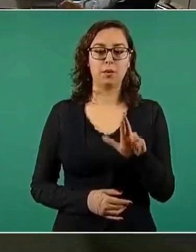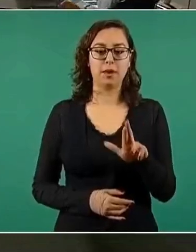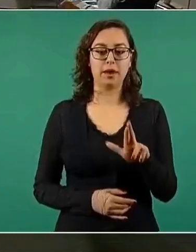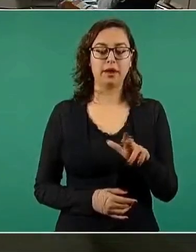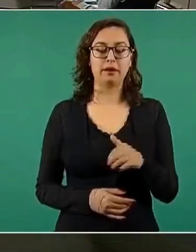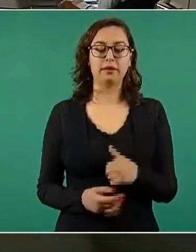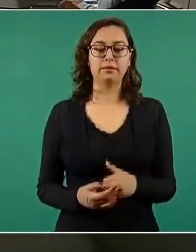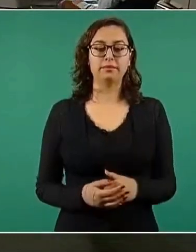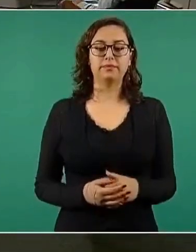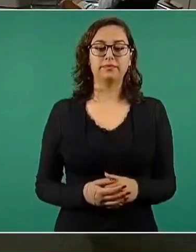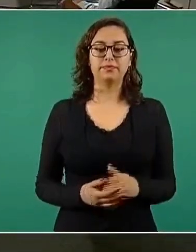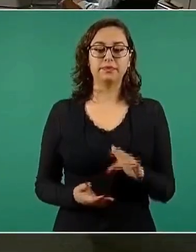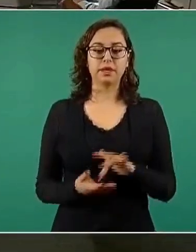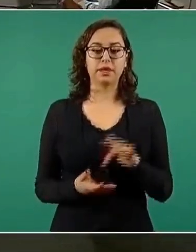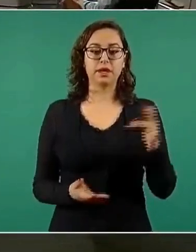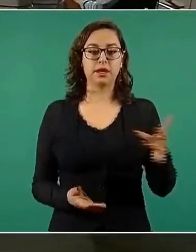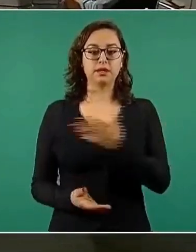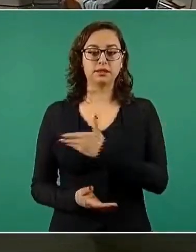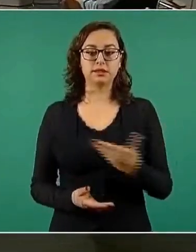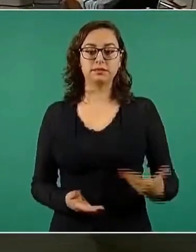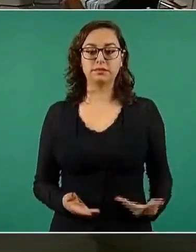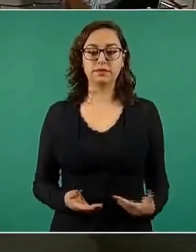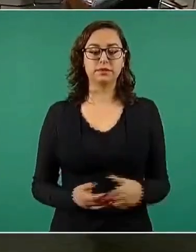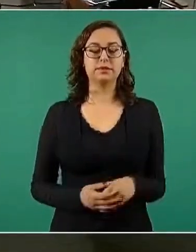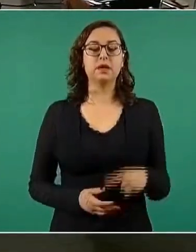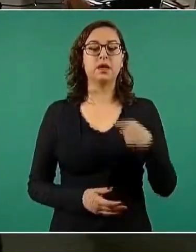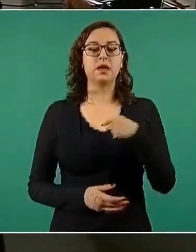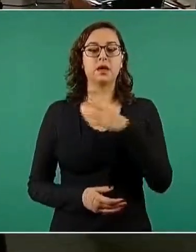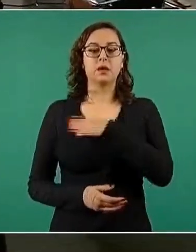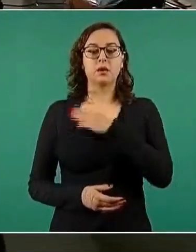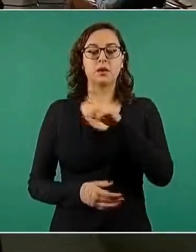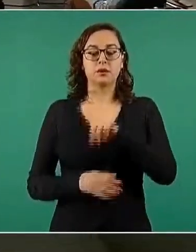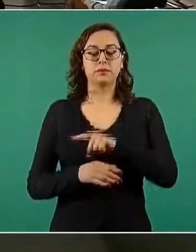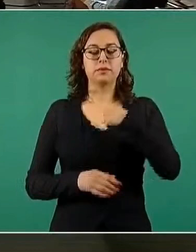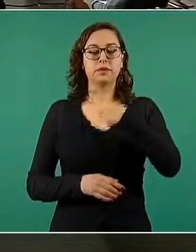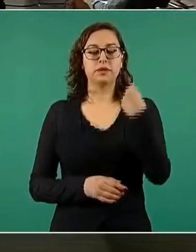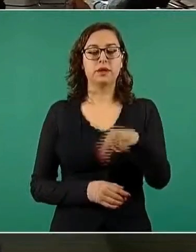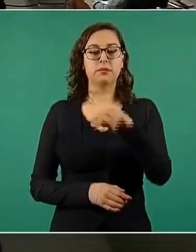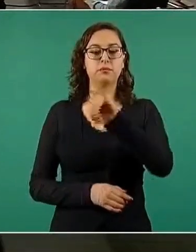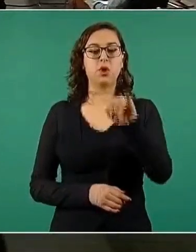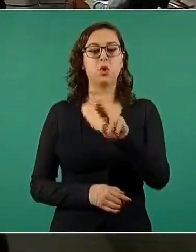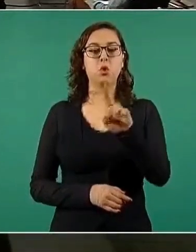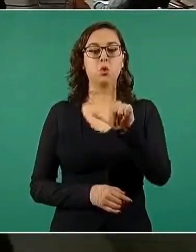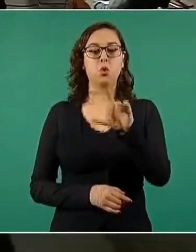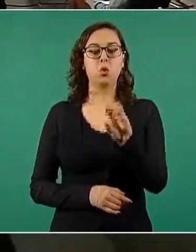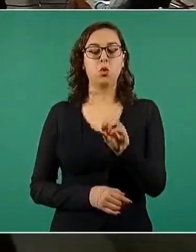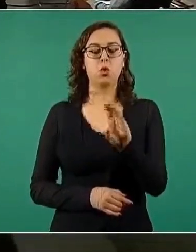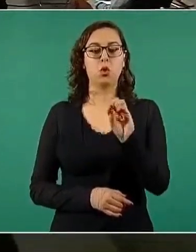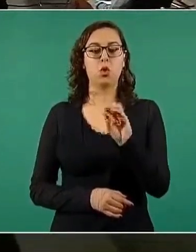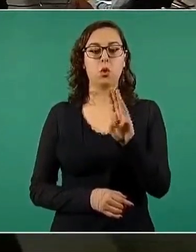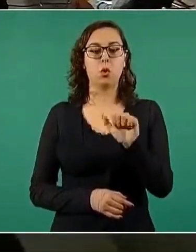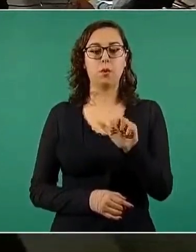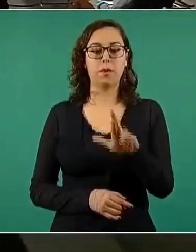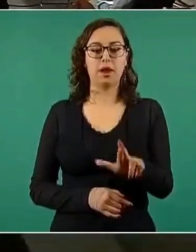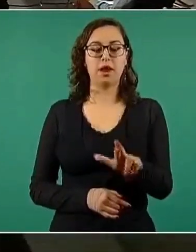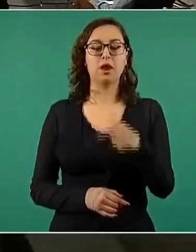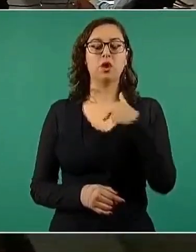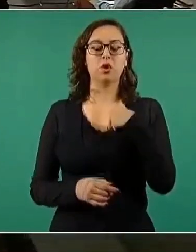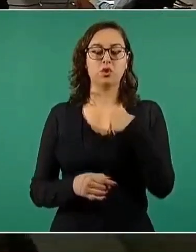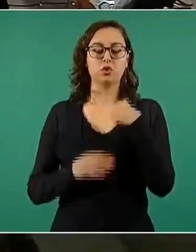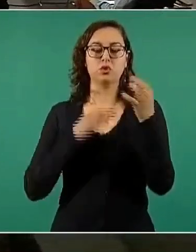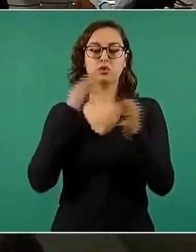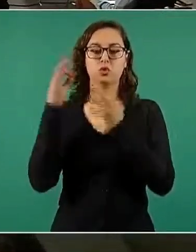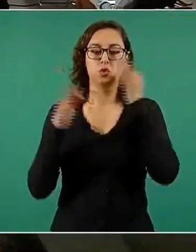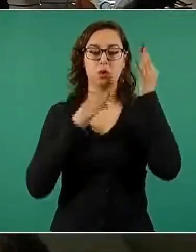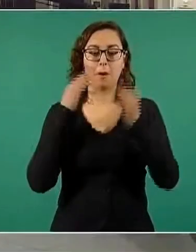Gracias, presidente. Muy buenos días, señor presidente. Julio Mar Gómez, de Baja California Sur, informando la transformación,